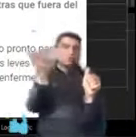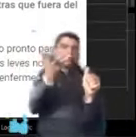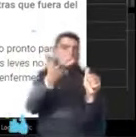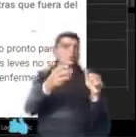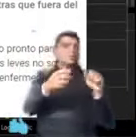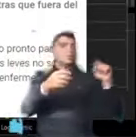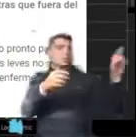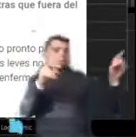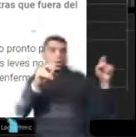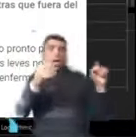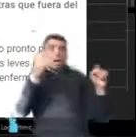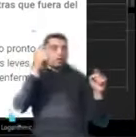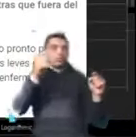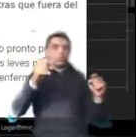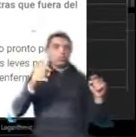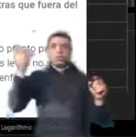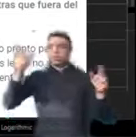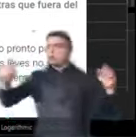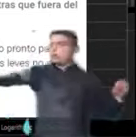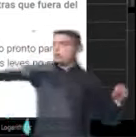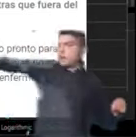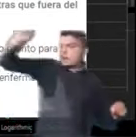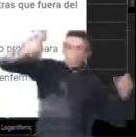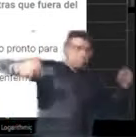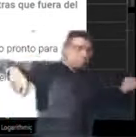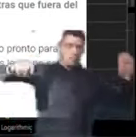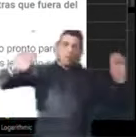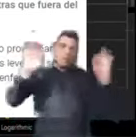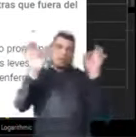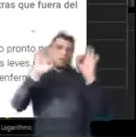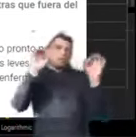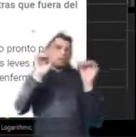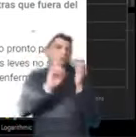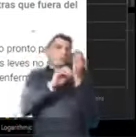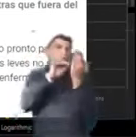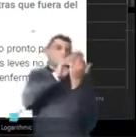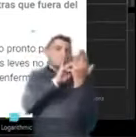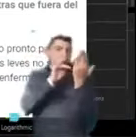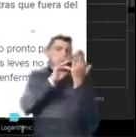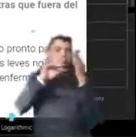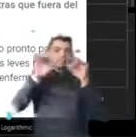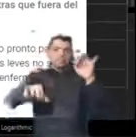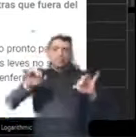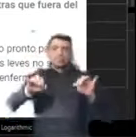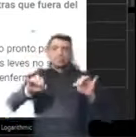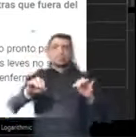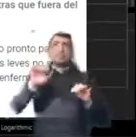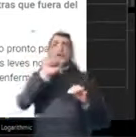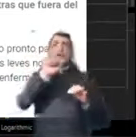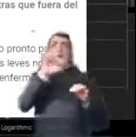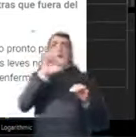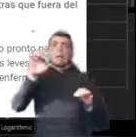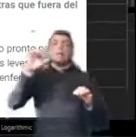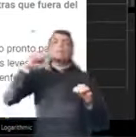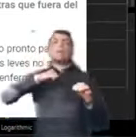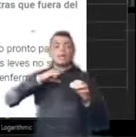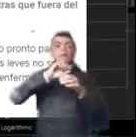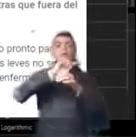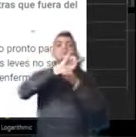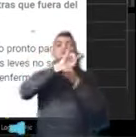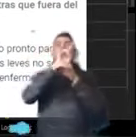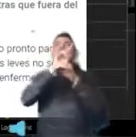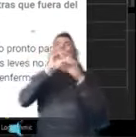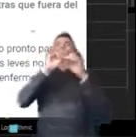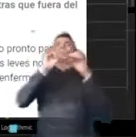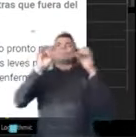ningún tipo de personal sanitario ni médico, etc. Además, esta aplicación tiene un GPS que aseguraba que cada individuo